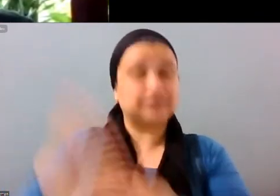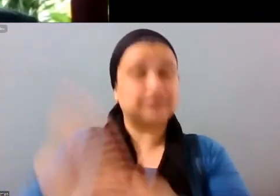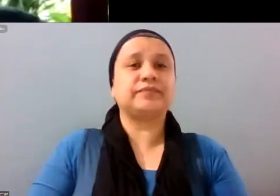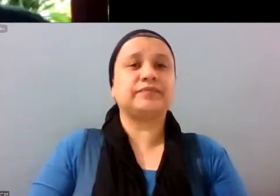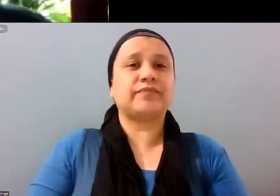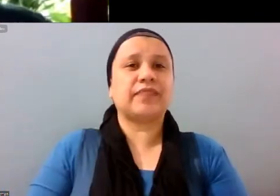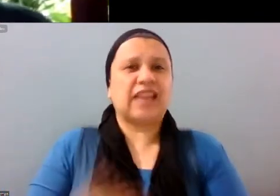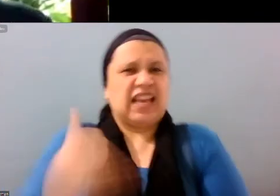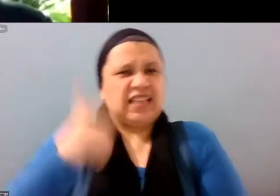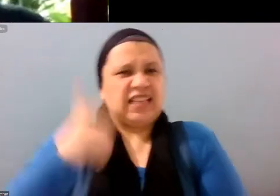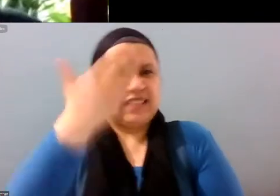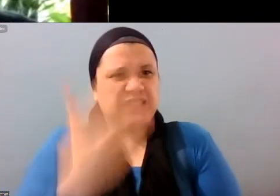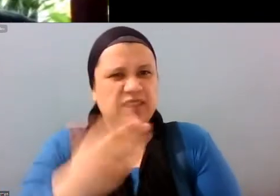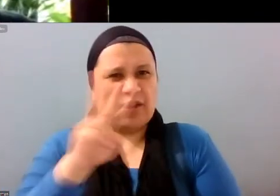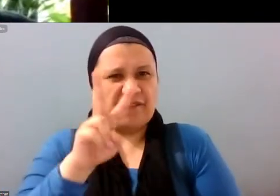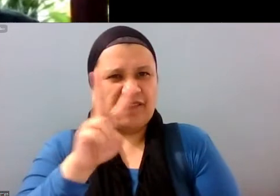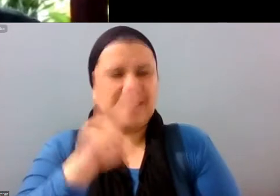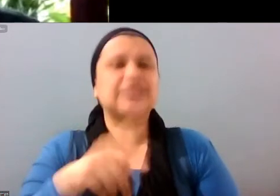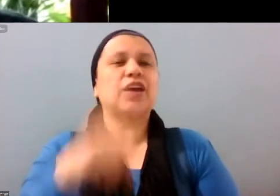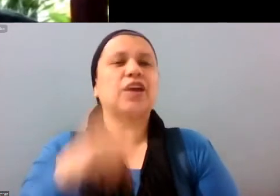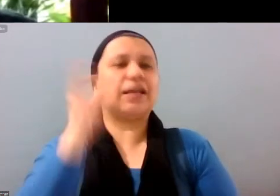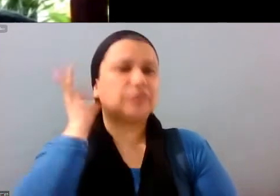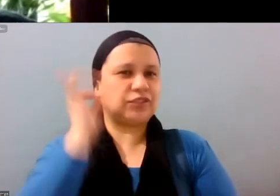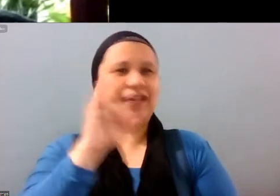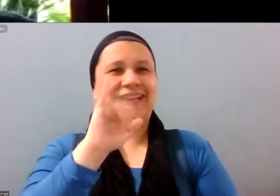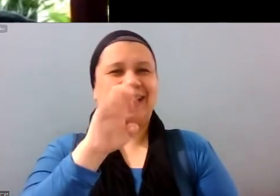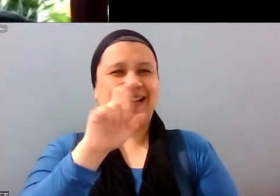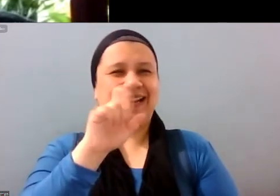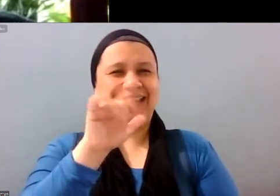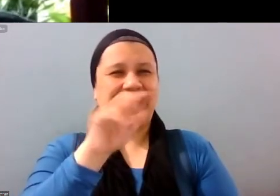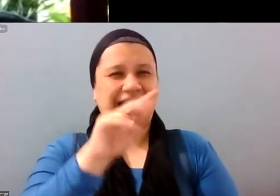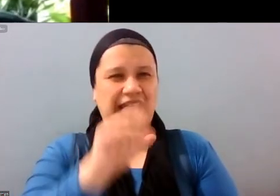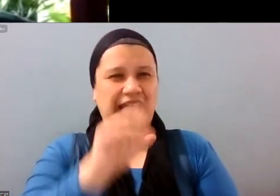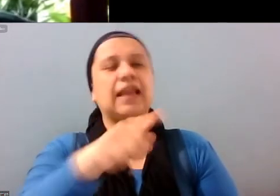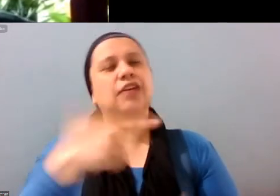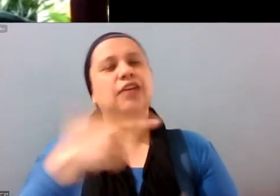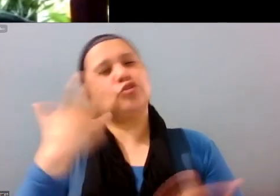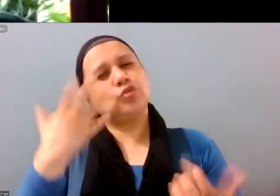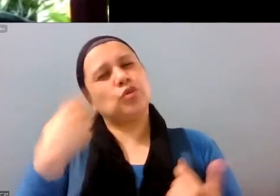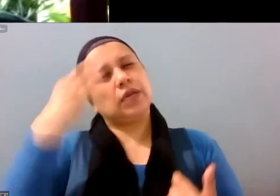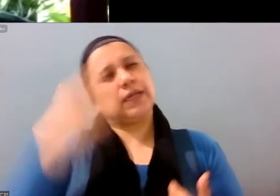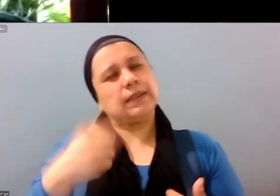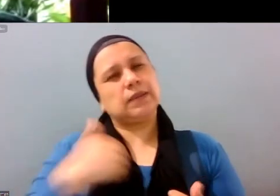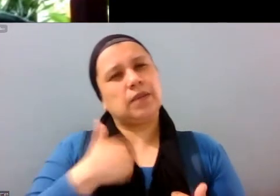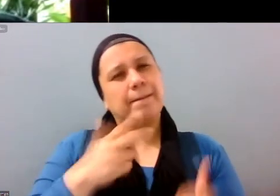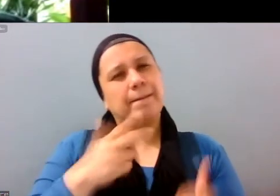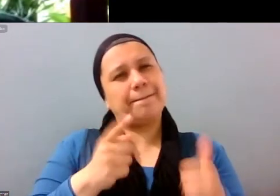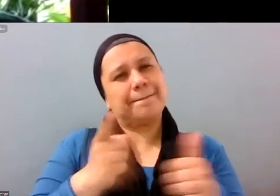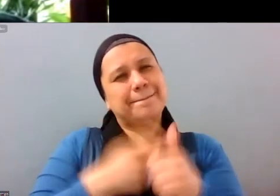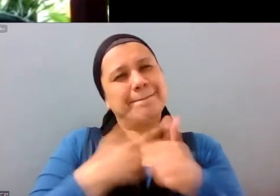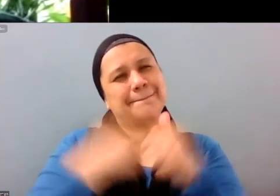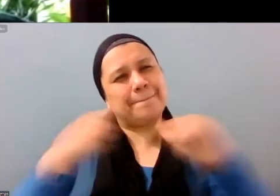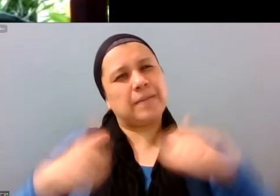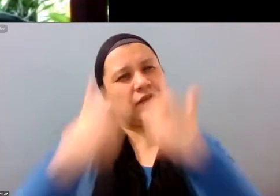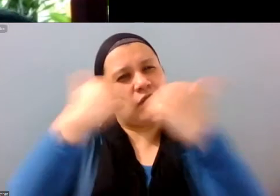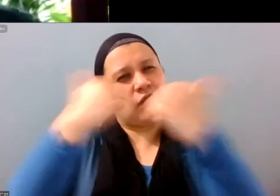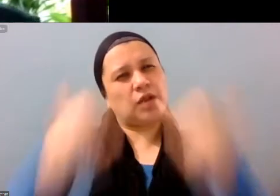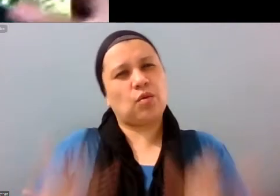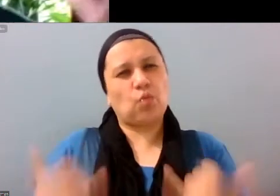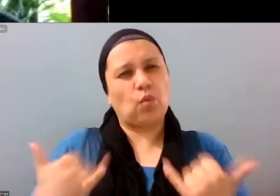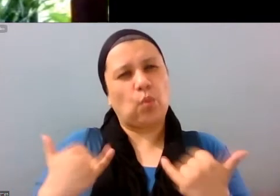vinicio y a doña iliana en primera instancia creo que el principal reto que tenemos ahora como país